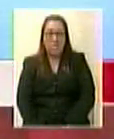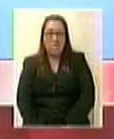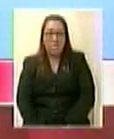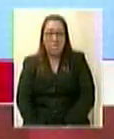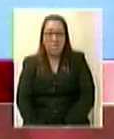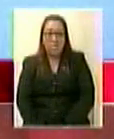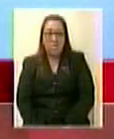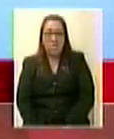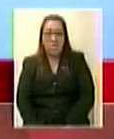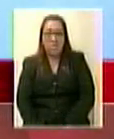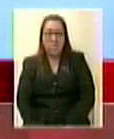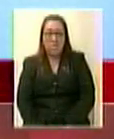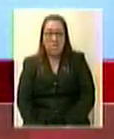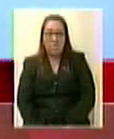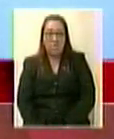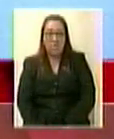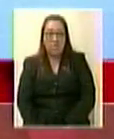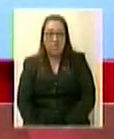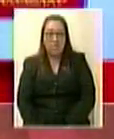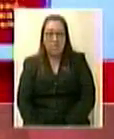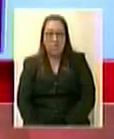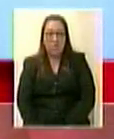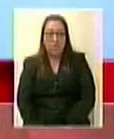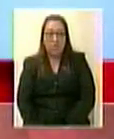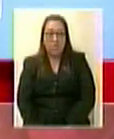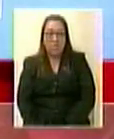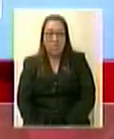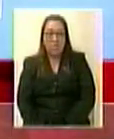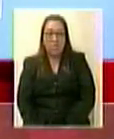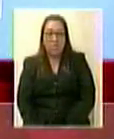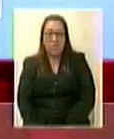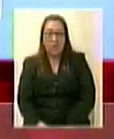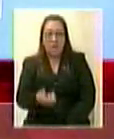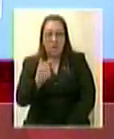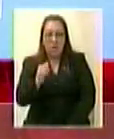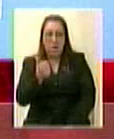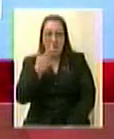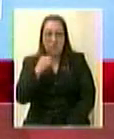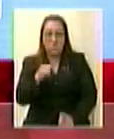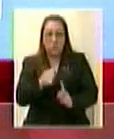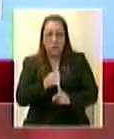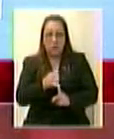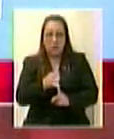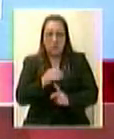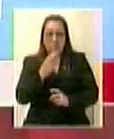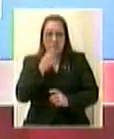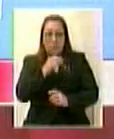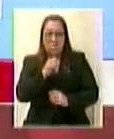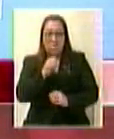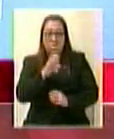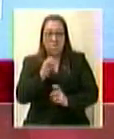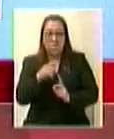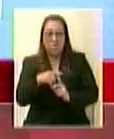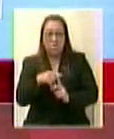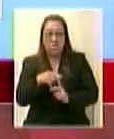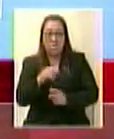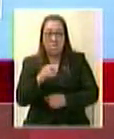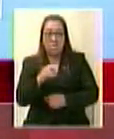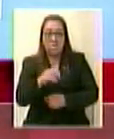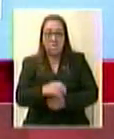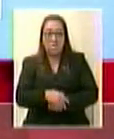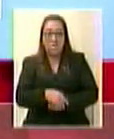composición. Siguiente. ¿Cuál es la composición de este producto? Agua, azúcar, sabor,